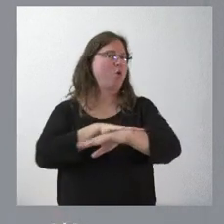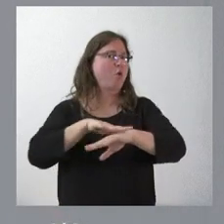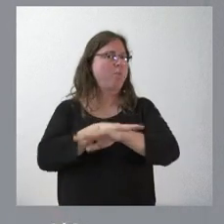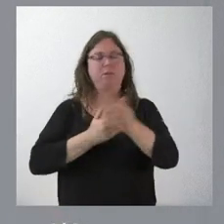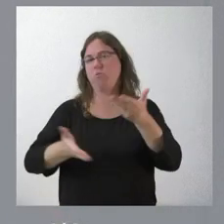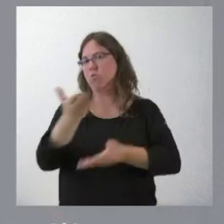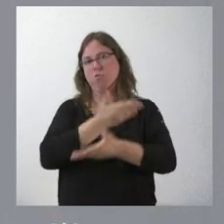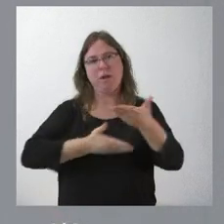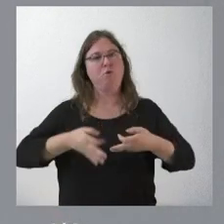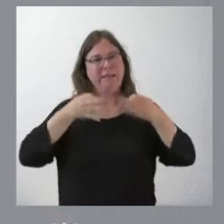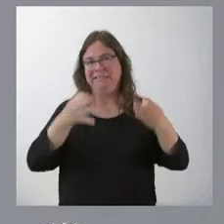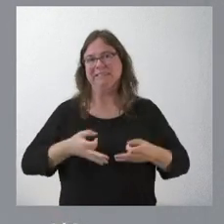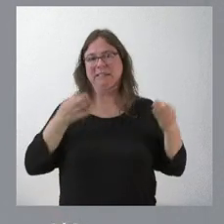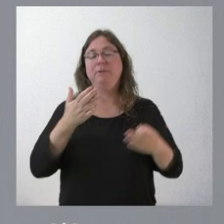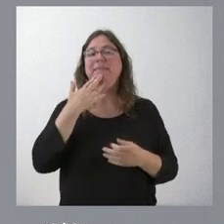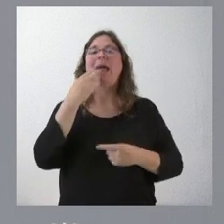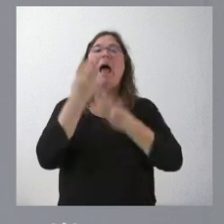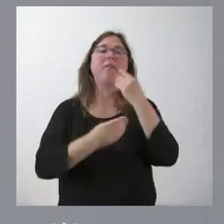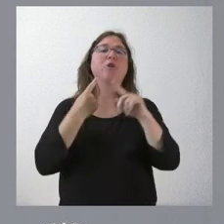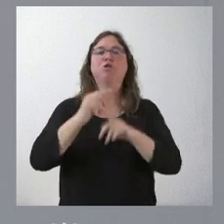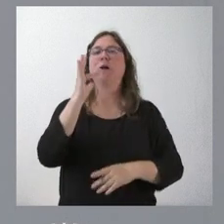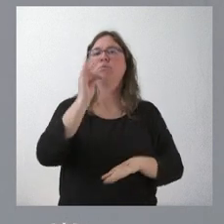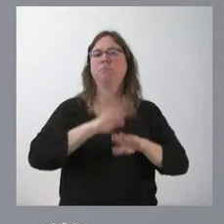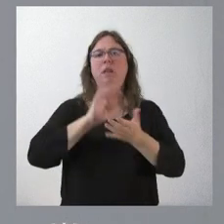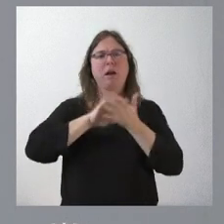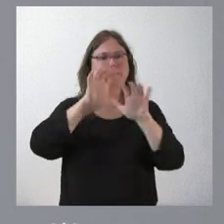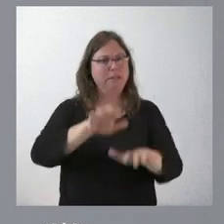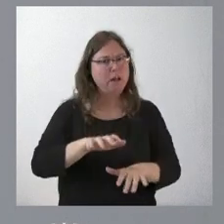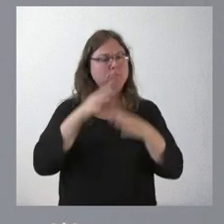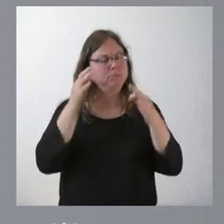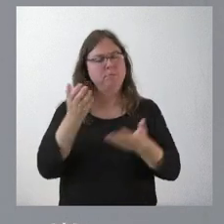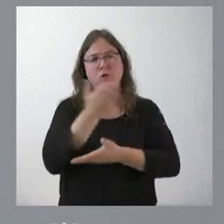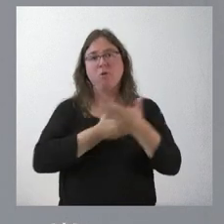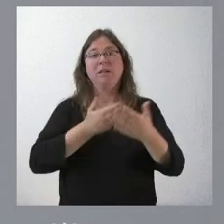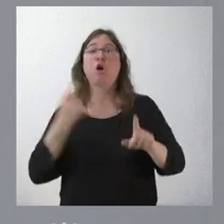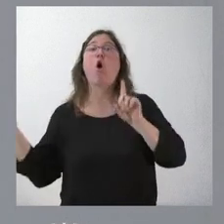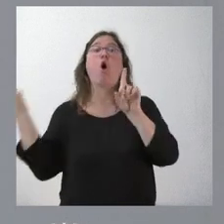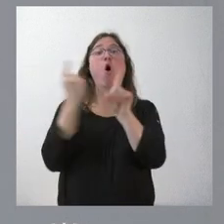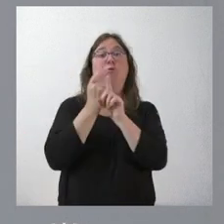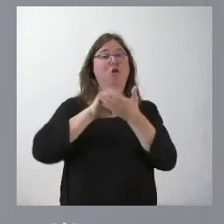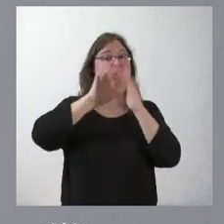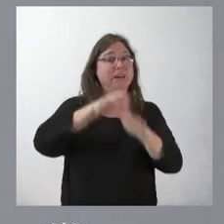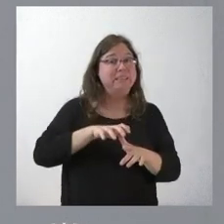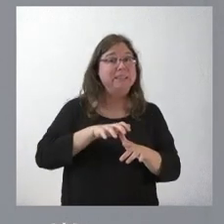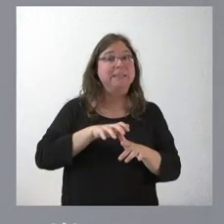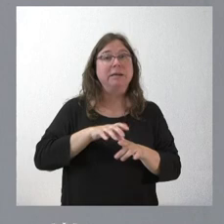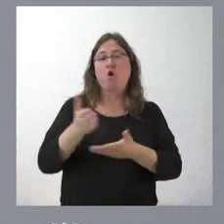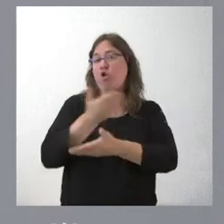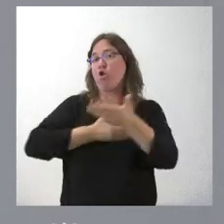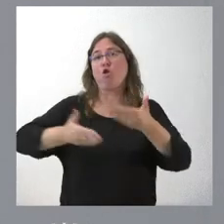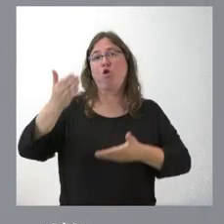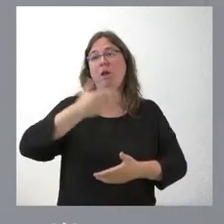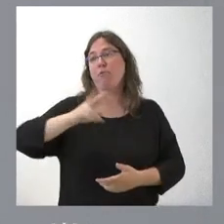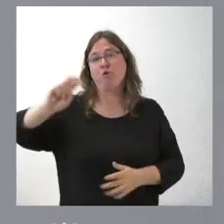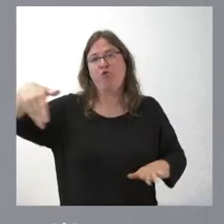colaboración cuando se trate de hacer cosas positivas para Castilla y León, cuando se trate de hacer oposición a Castilla y León o a la Junta de Castilla y León, la colaboración la tiene que encontrar